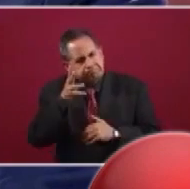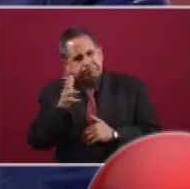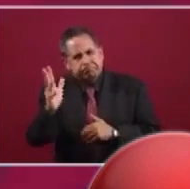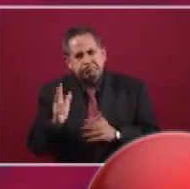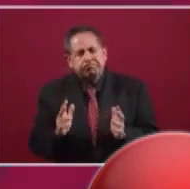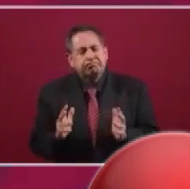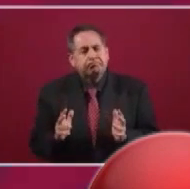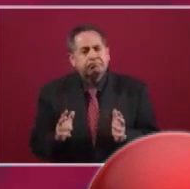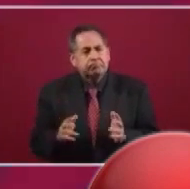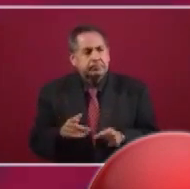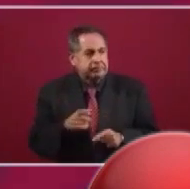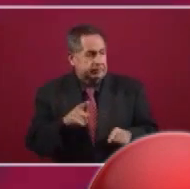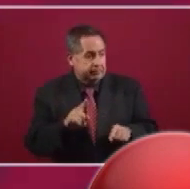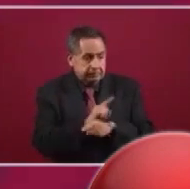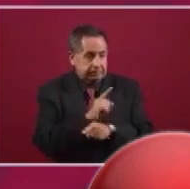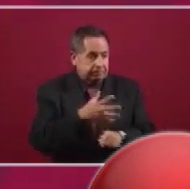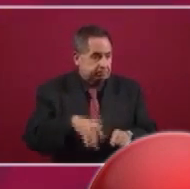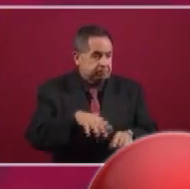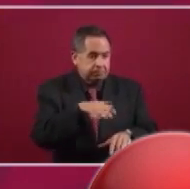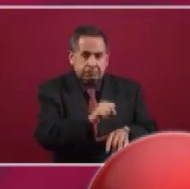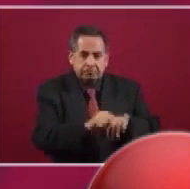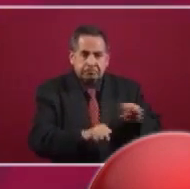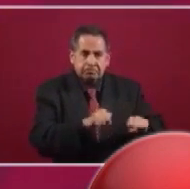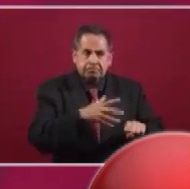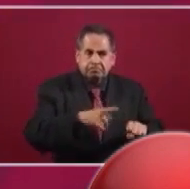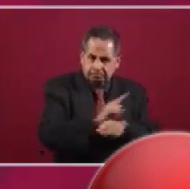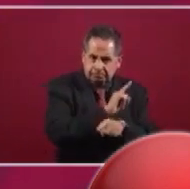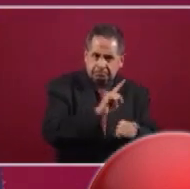y en la persecución política,